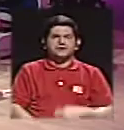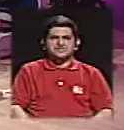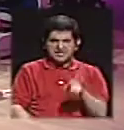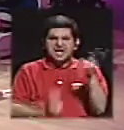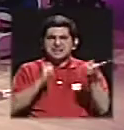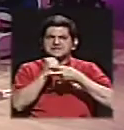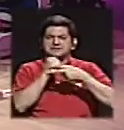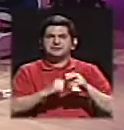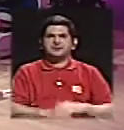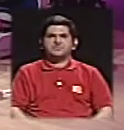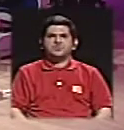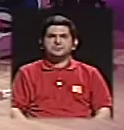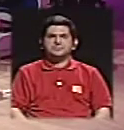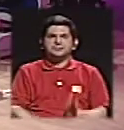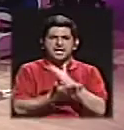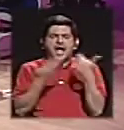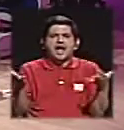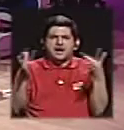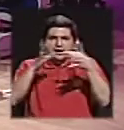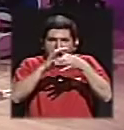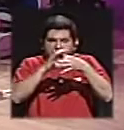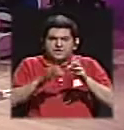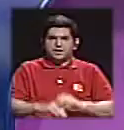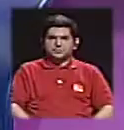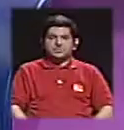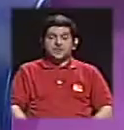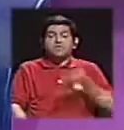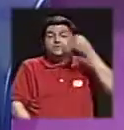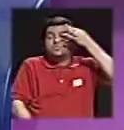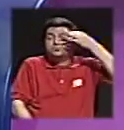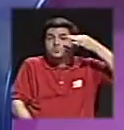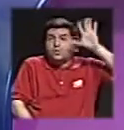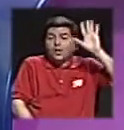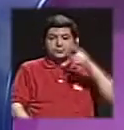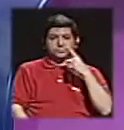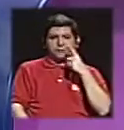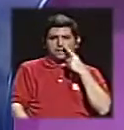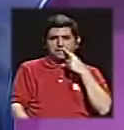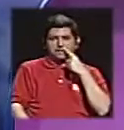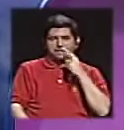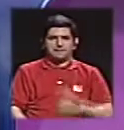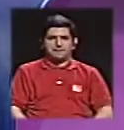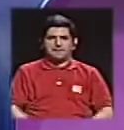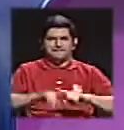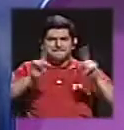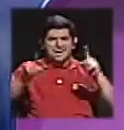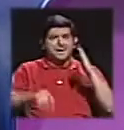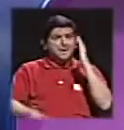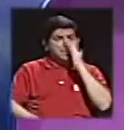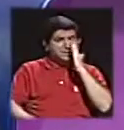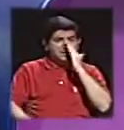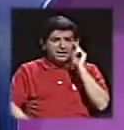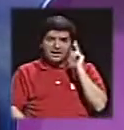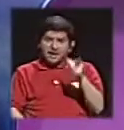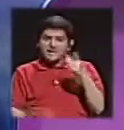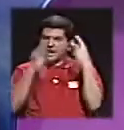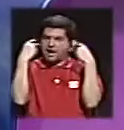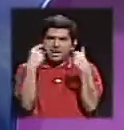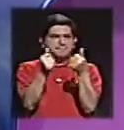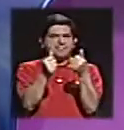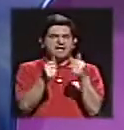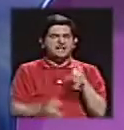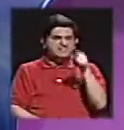vez, algo sobre el presunto padre, pero en realidad es la madre la que inmediatamente